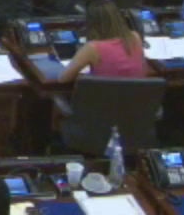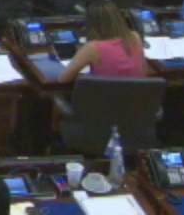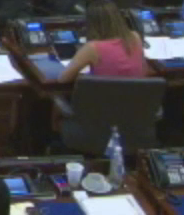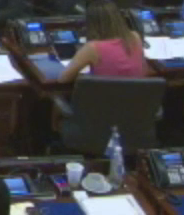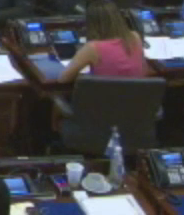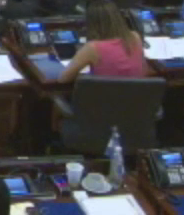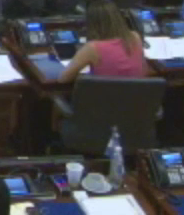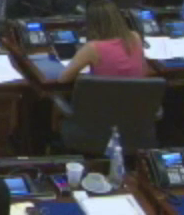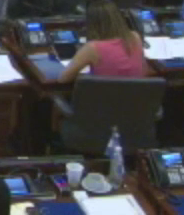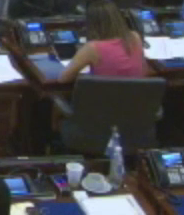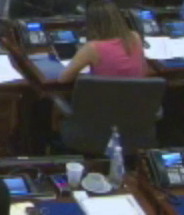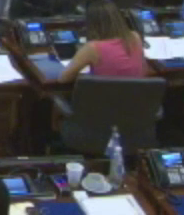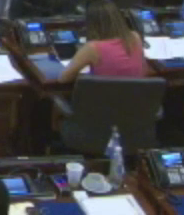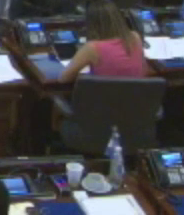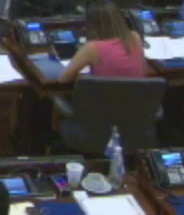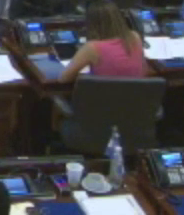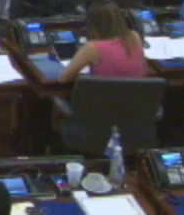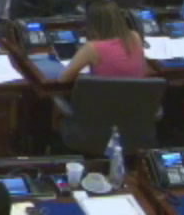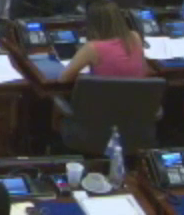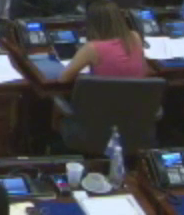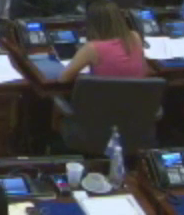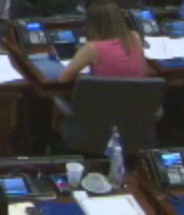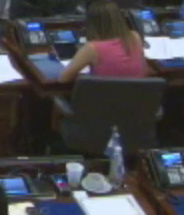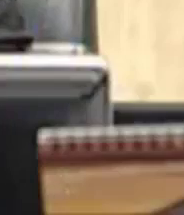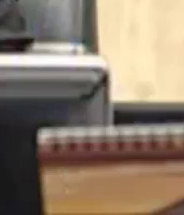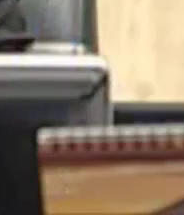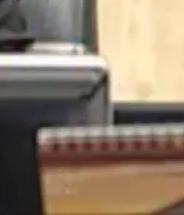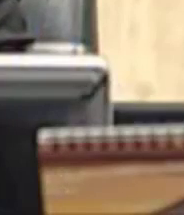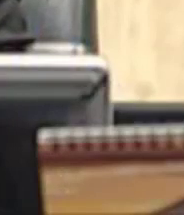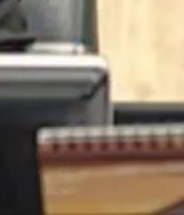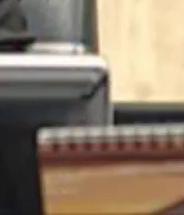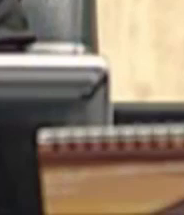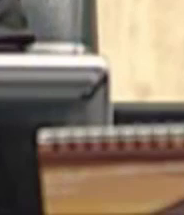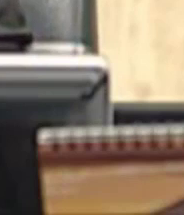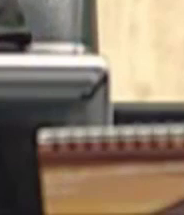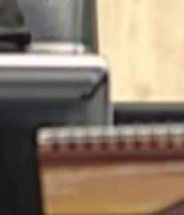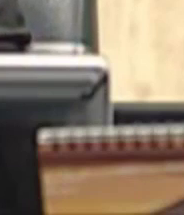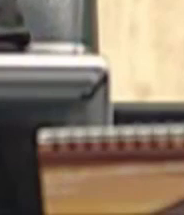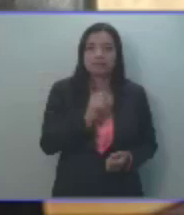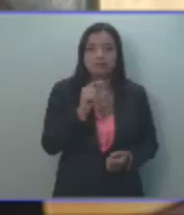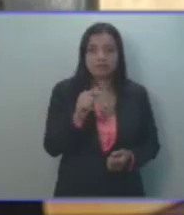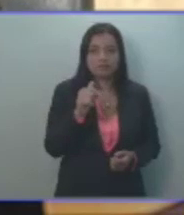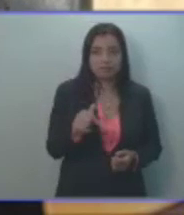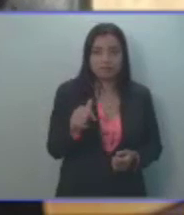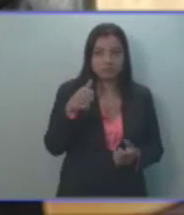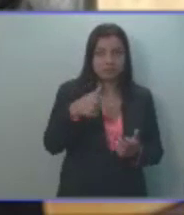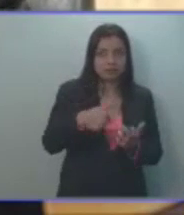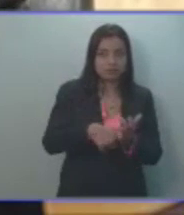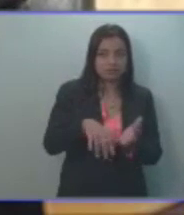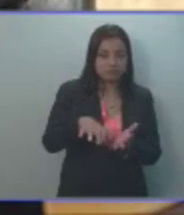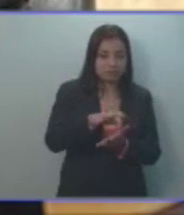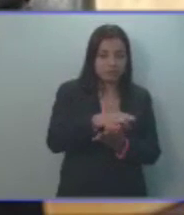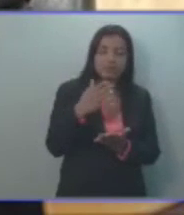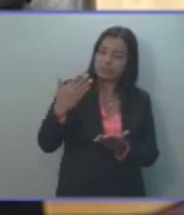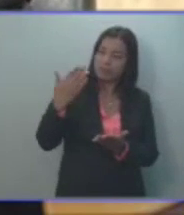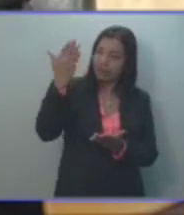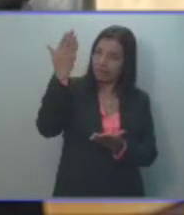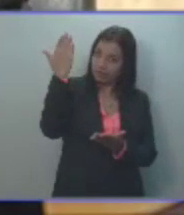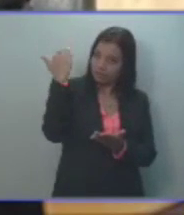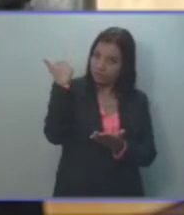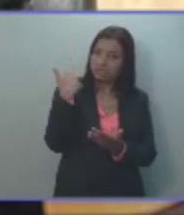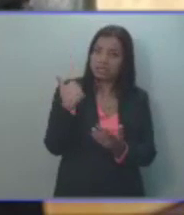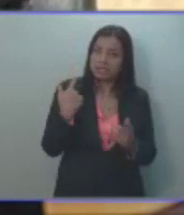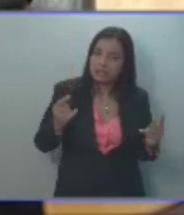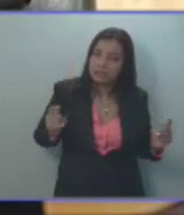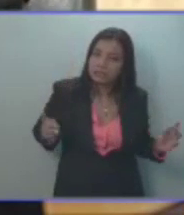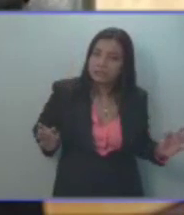Bueno, yo creo que sí. Decía que desde la administración municipal anterior